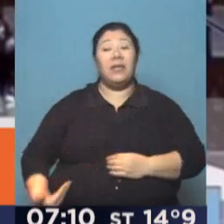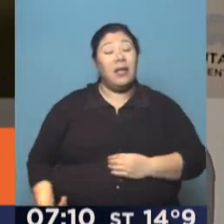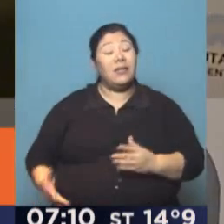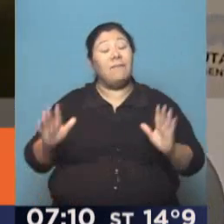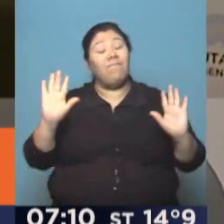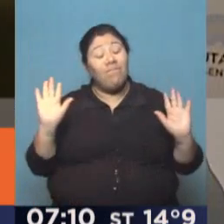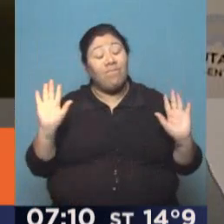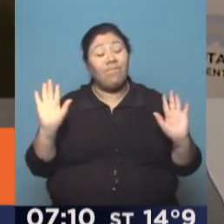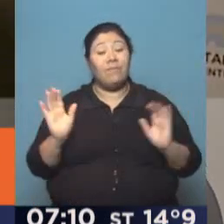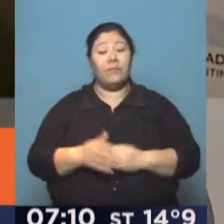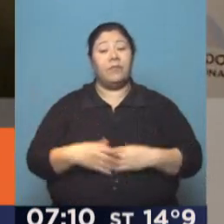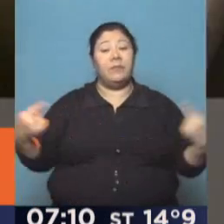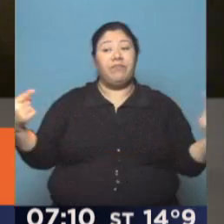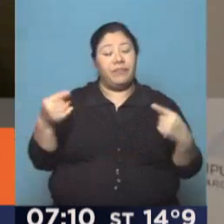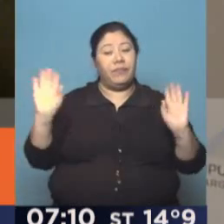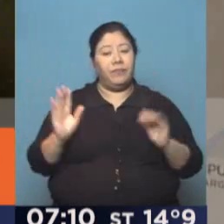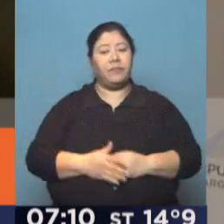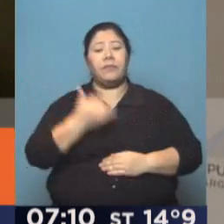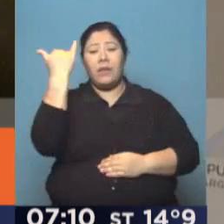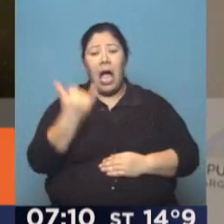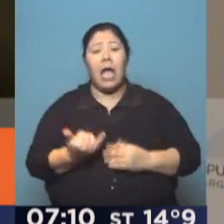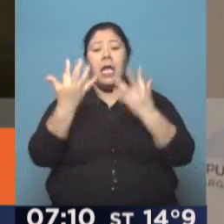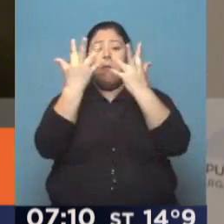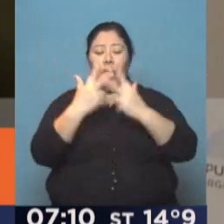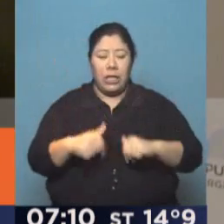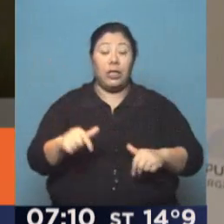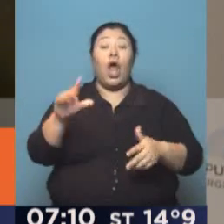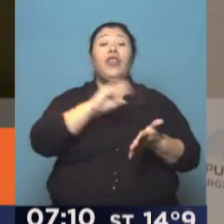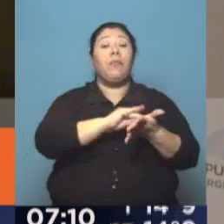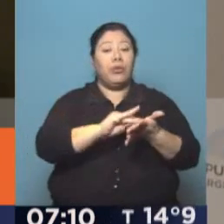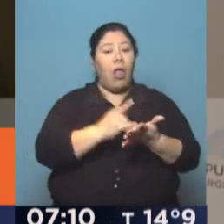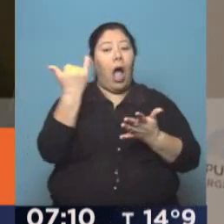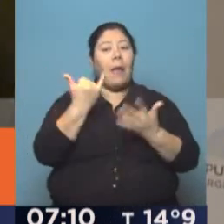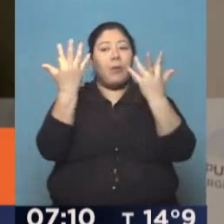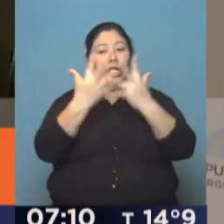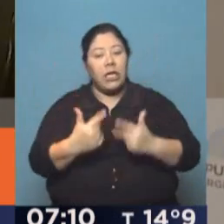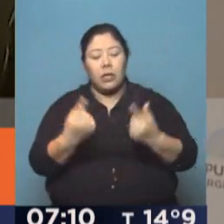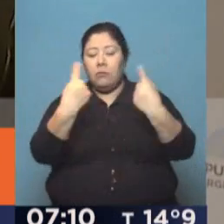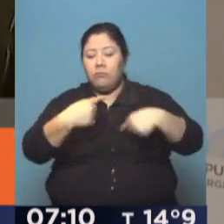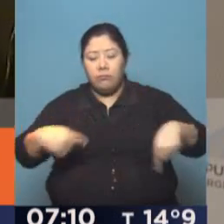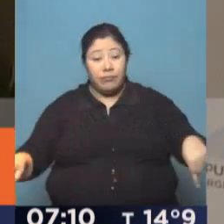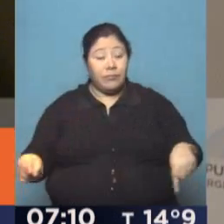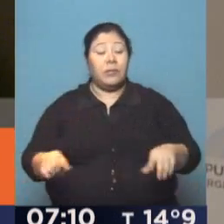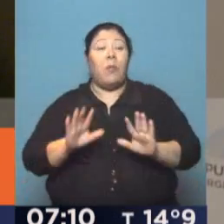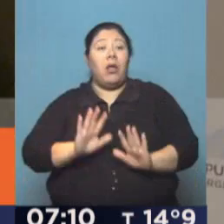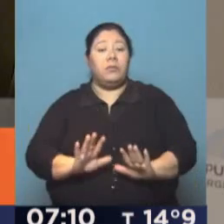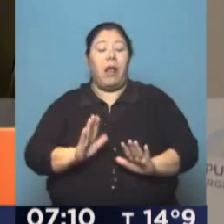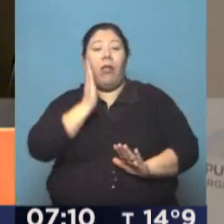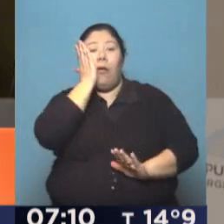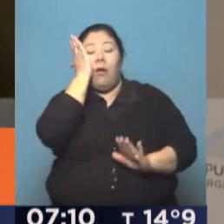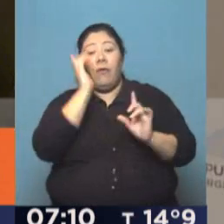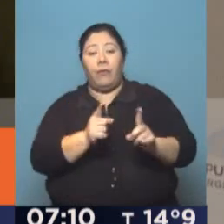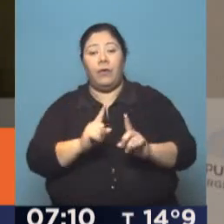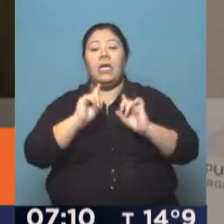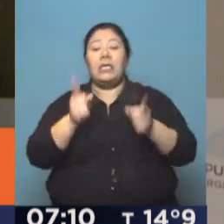de mínima. Tenemos muchas medidas, proyectos en la Cámara de Diputados esperando que sean tratados, pero bueno, lo cierto es que también ayer en la Comisión